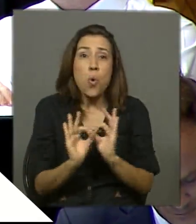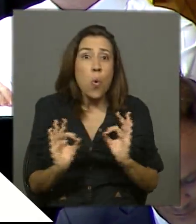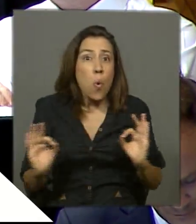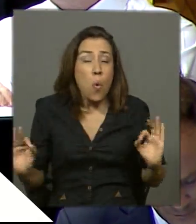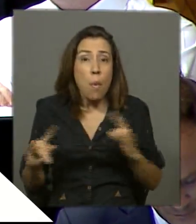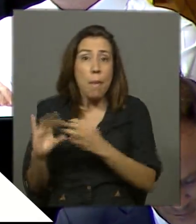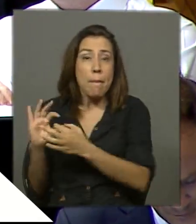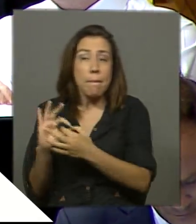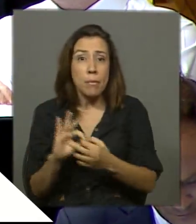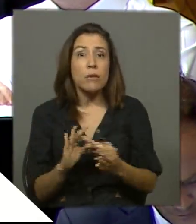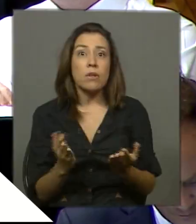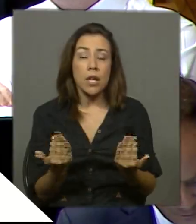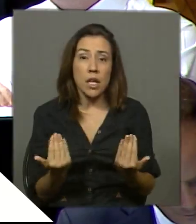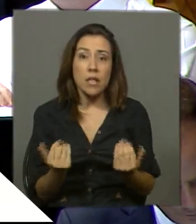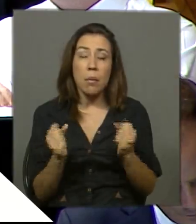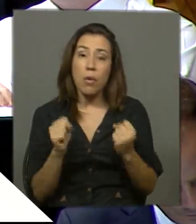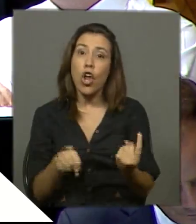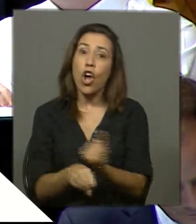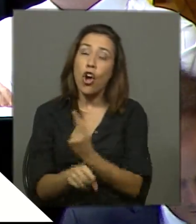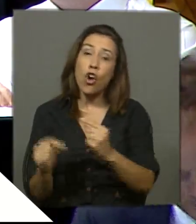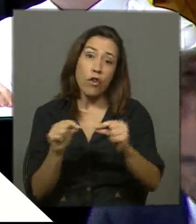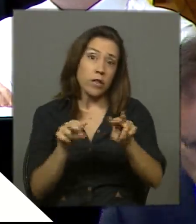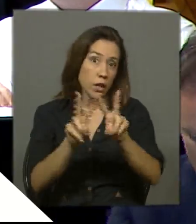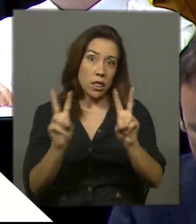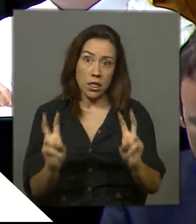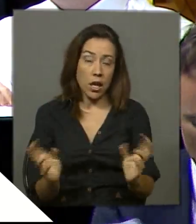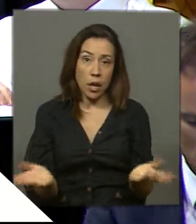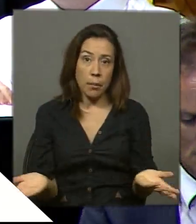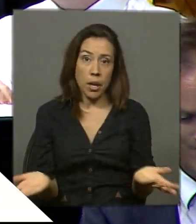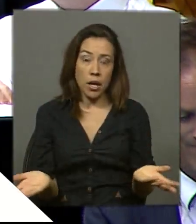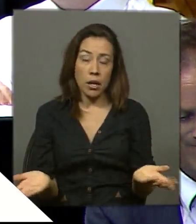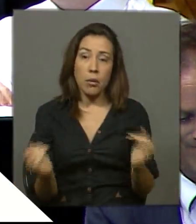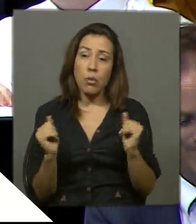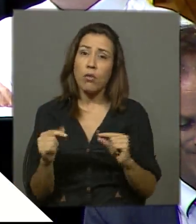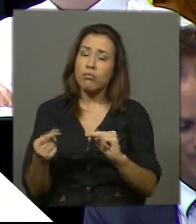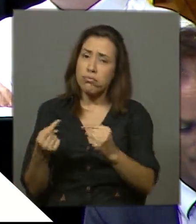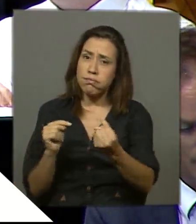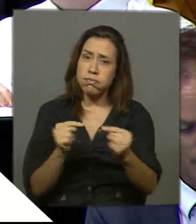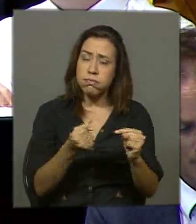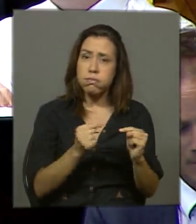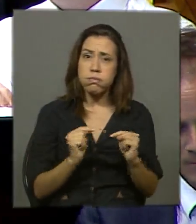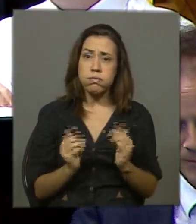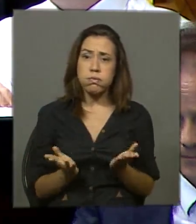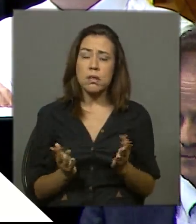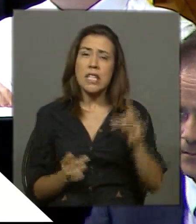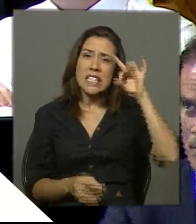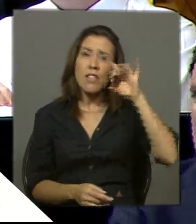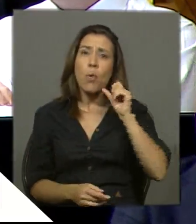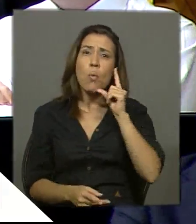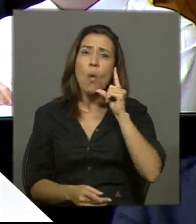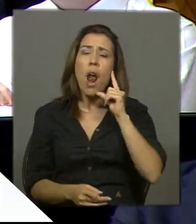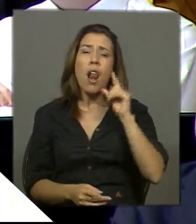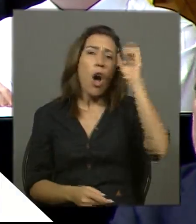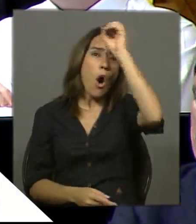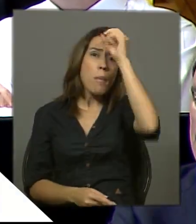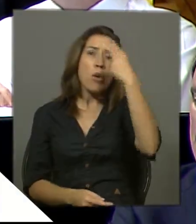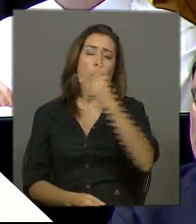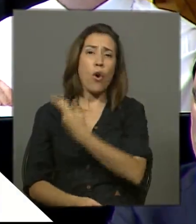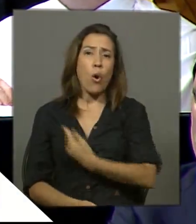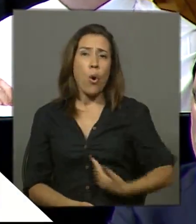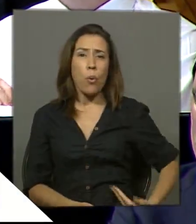es por eso que amerita poder conversar sobre esta materia poder debatir poder saber cuál es la impresión que tiene el